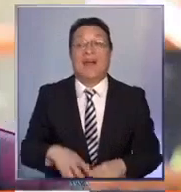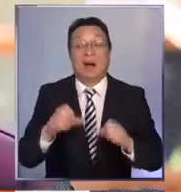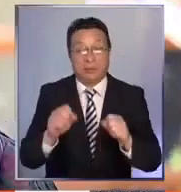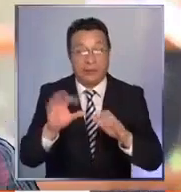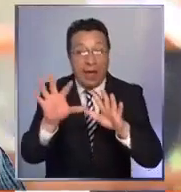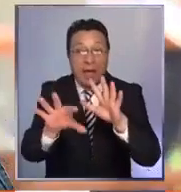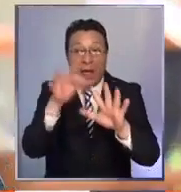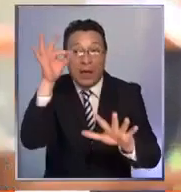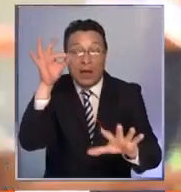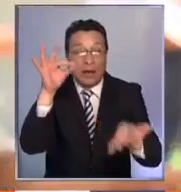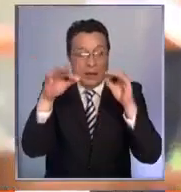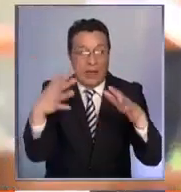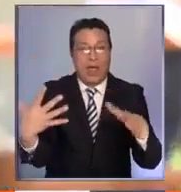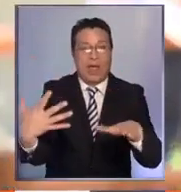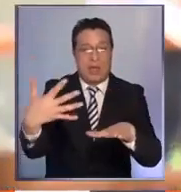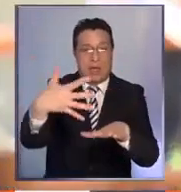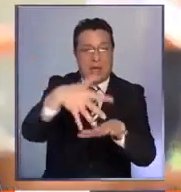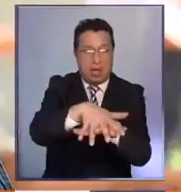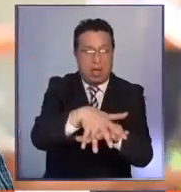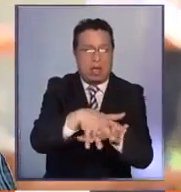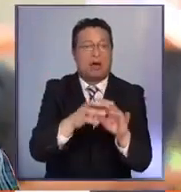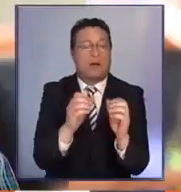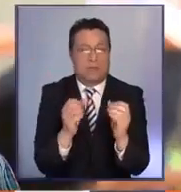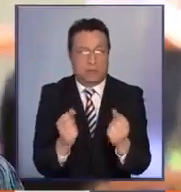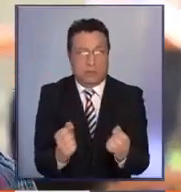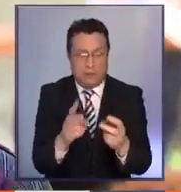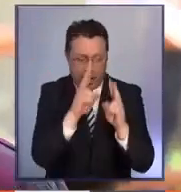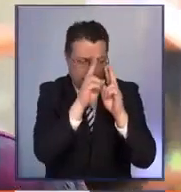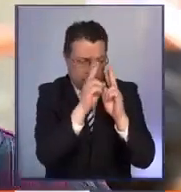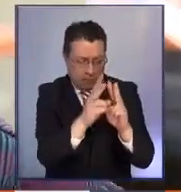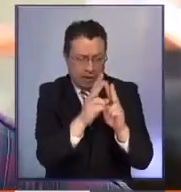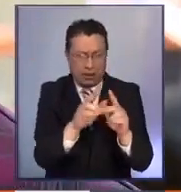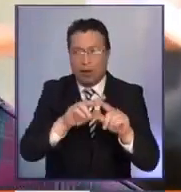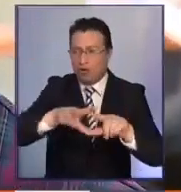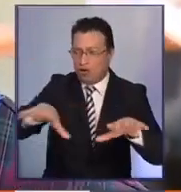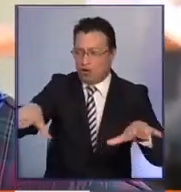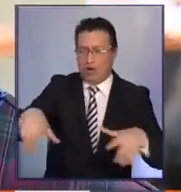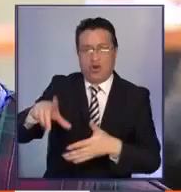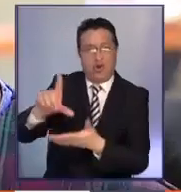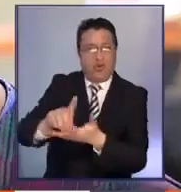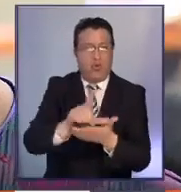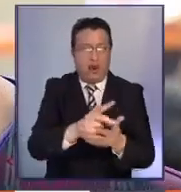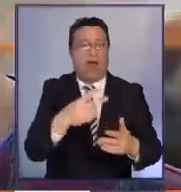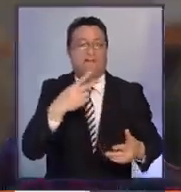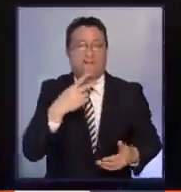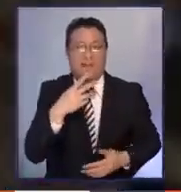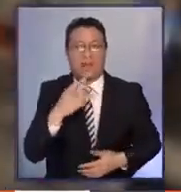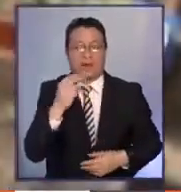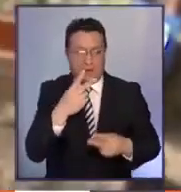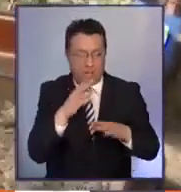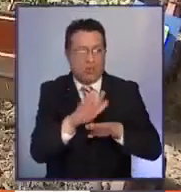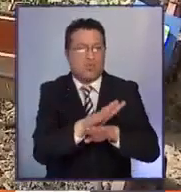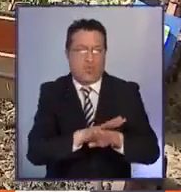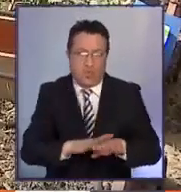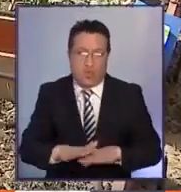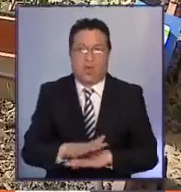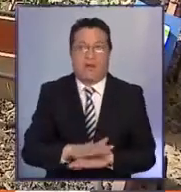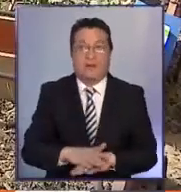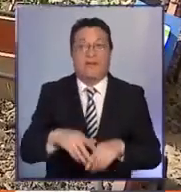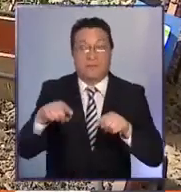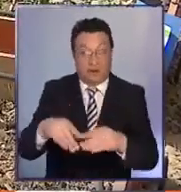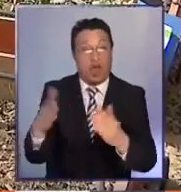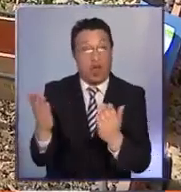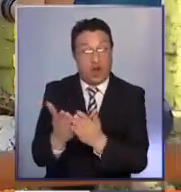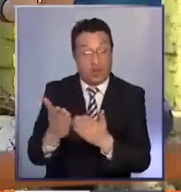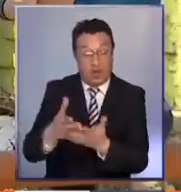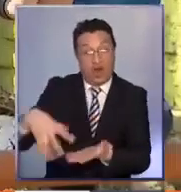a integrarse, a respetar más el espacio donde están viviendo y a cuidarlo. Este es uno de los colegios